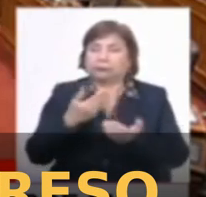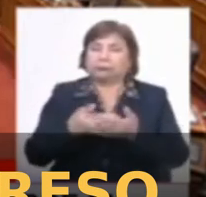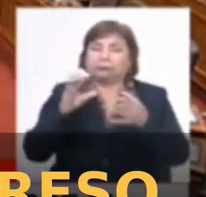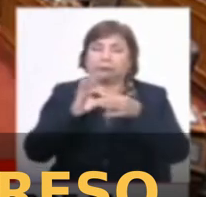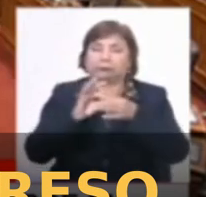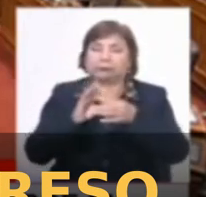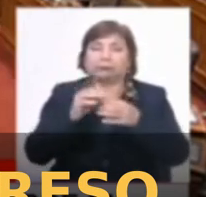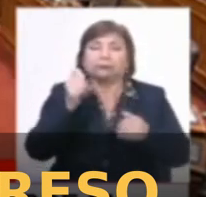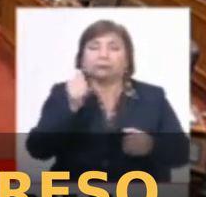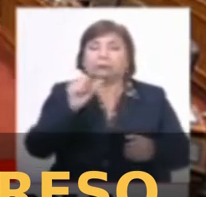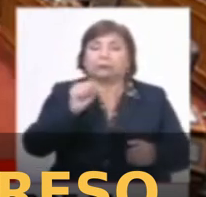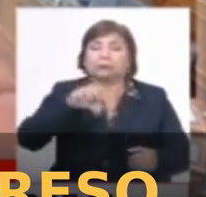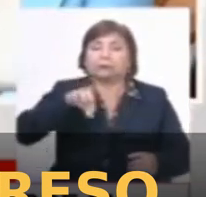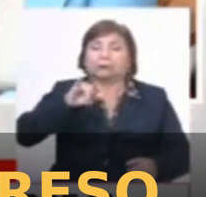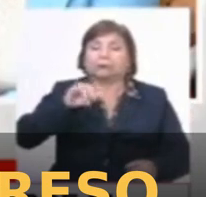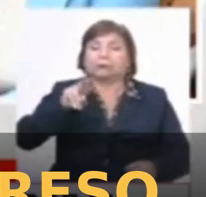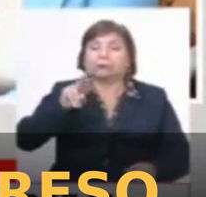o aspirante, por favor?